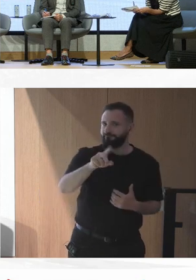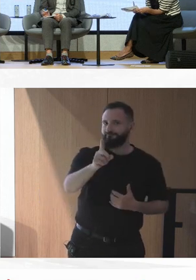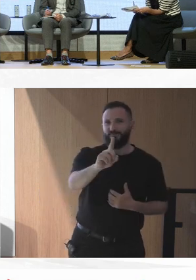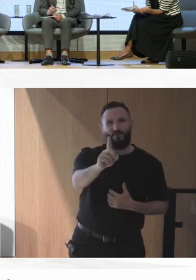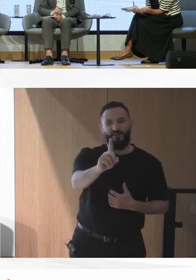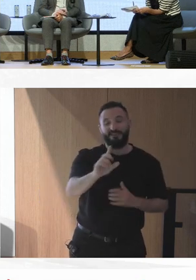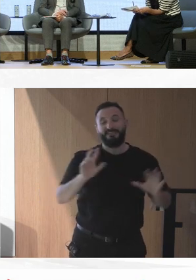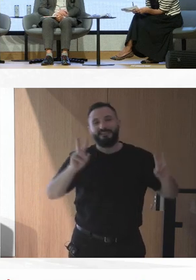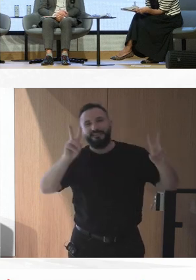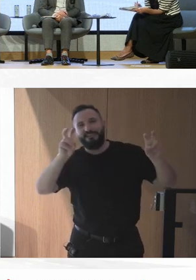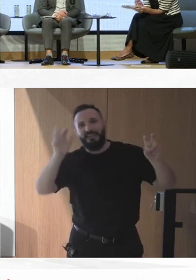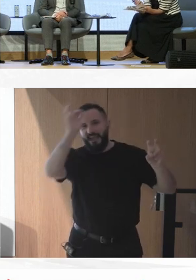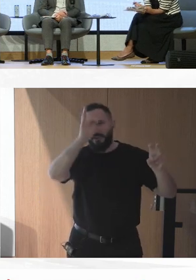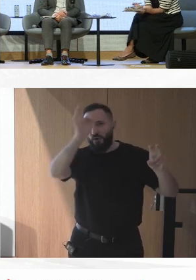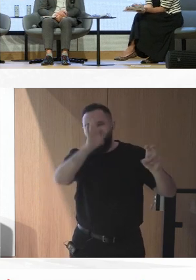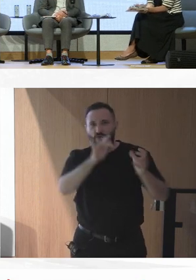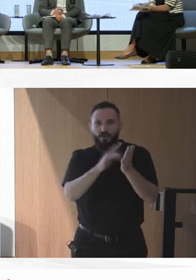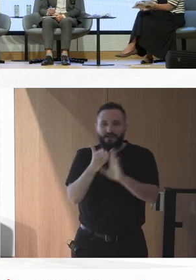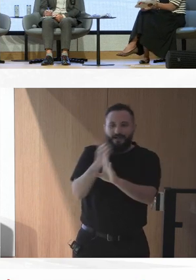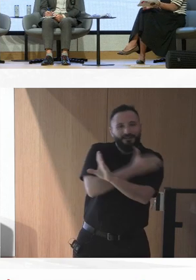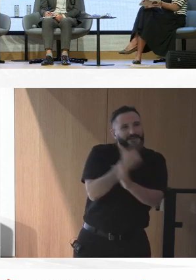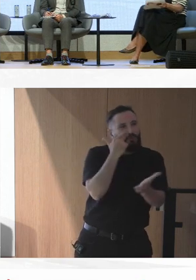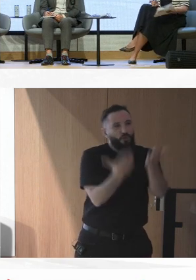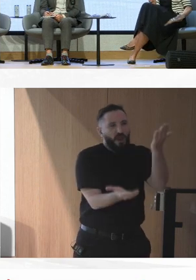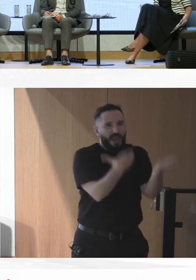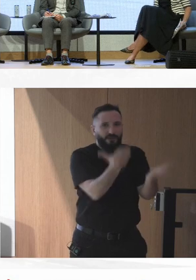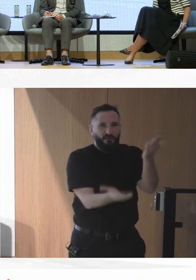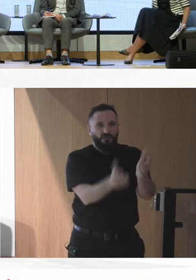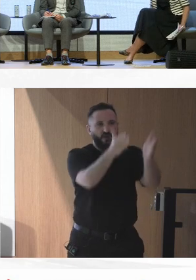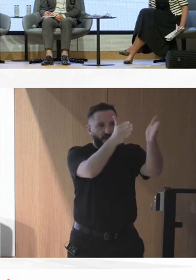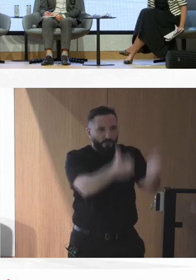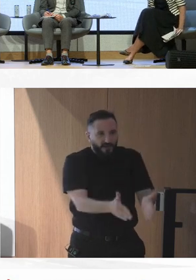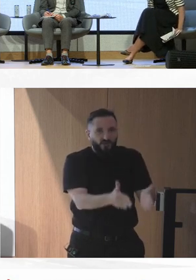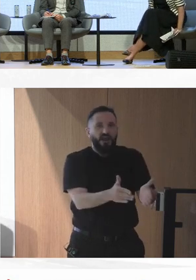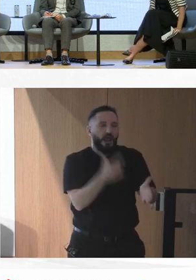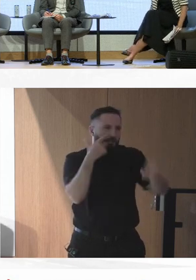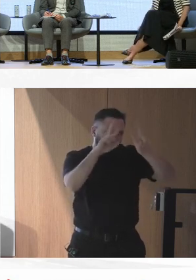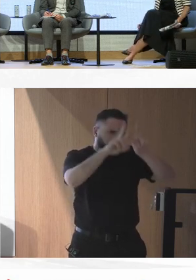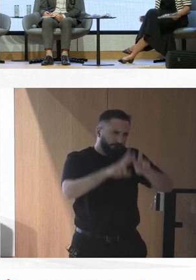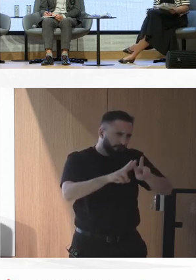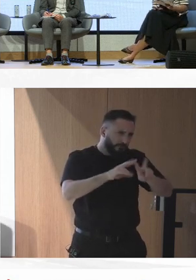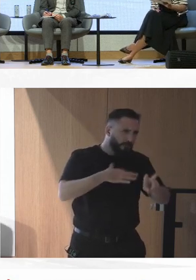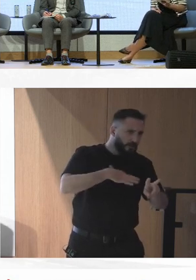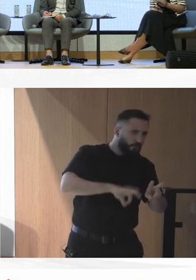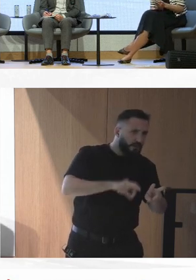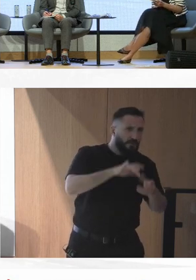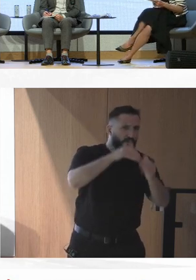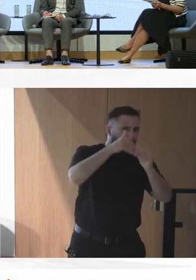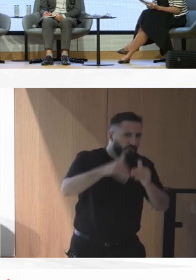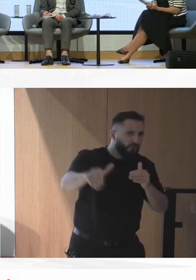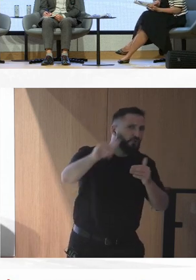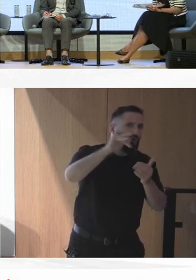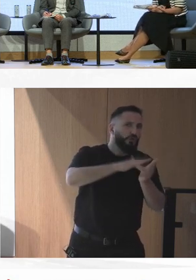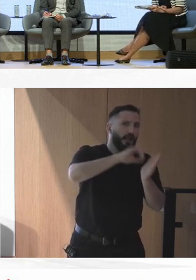En teoría, tiene que haber una evaluación de si la persona en el caso concreto, ¿no?, la persona en concreto, ¿no?, pues es probable que pueda cometer, dice la